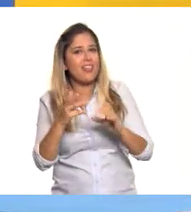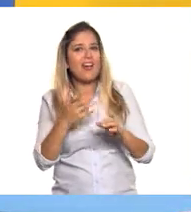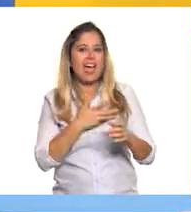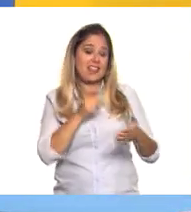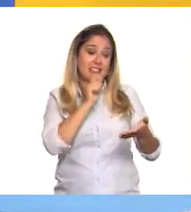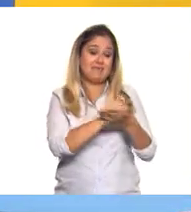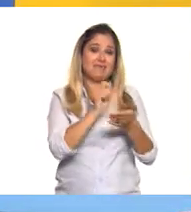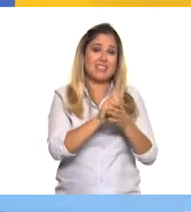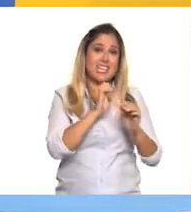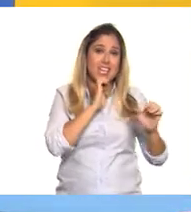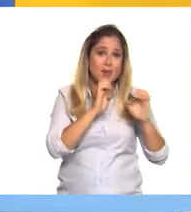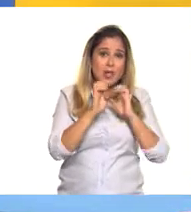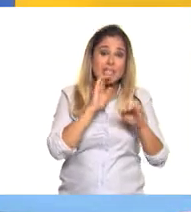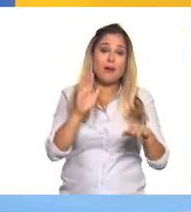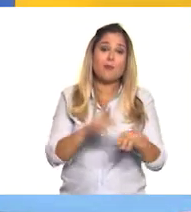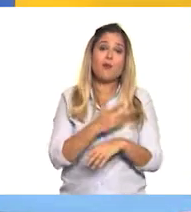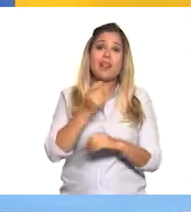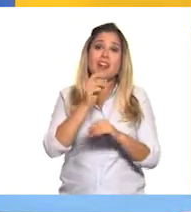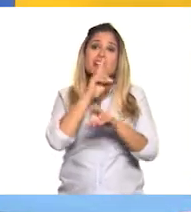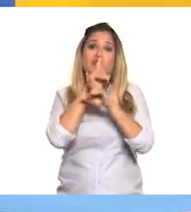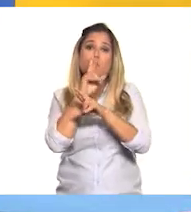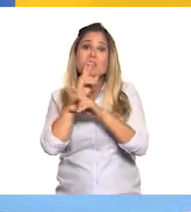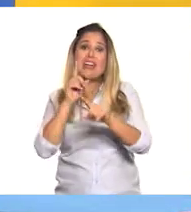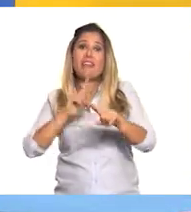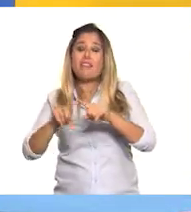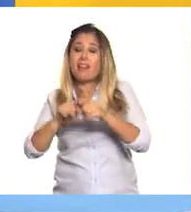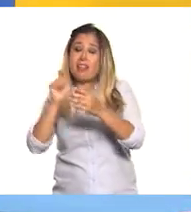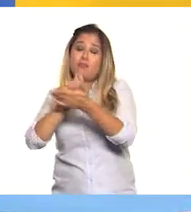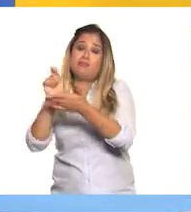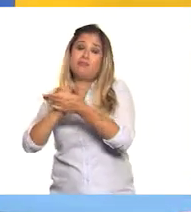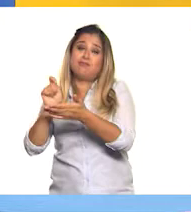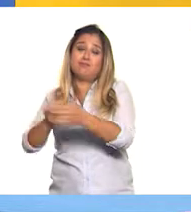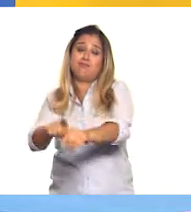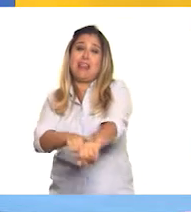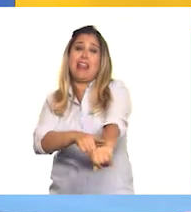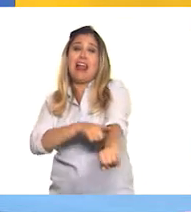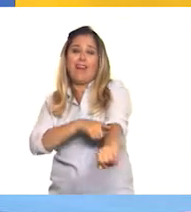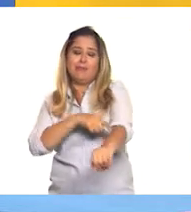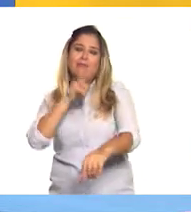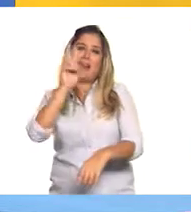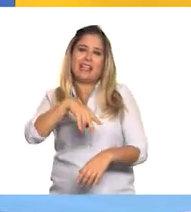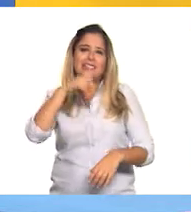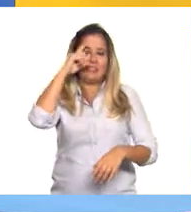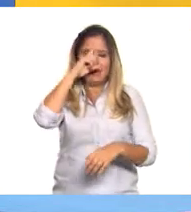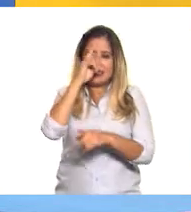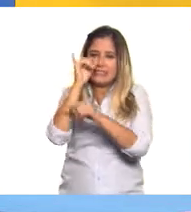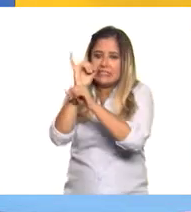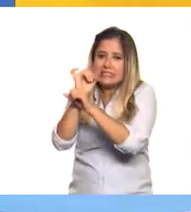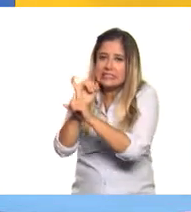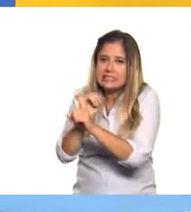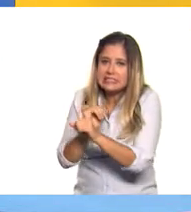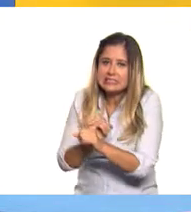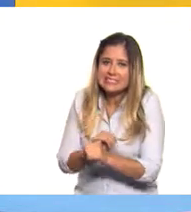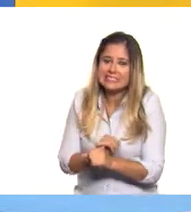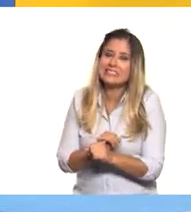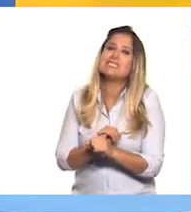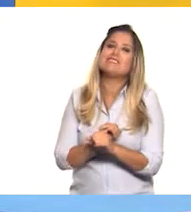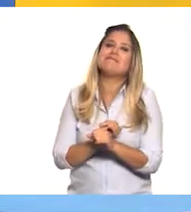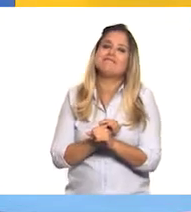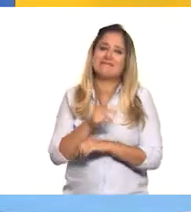encuesta porque por la variedad de respuestas que es posible obtener, resultará más difícil convertirlas en datos y, por